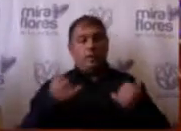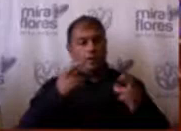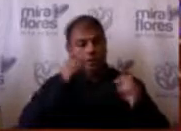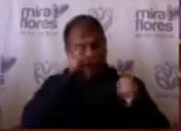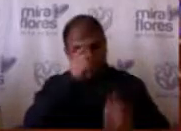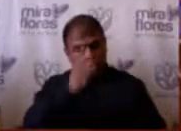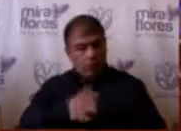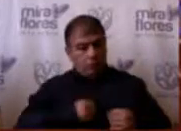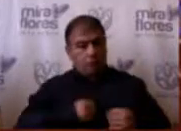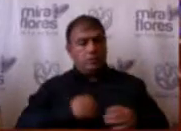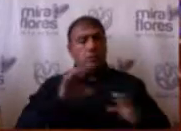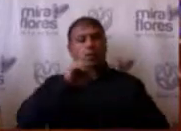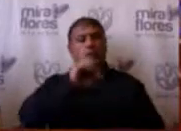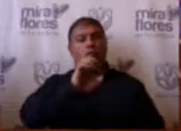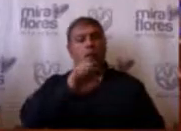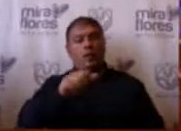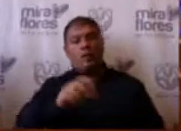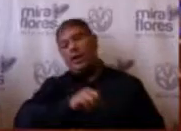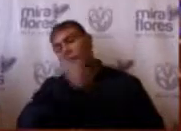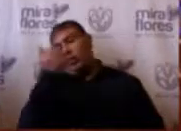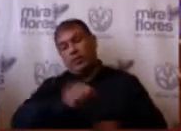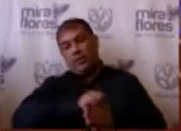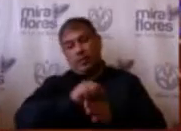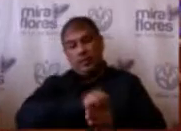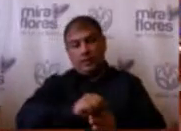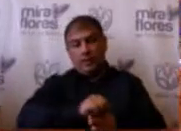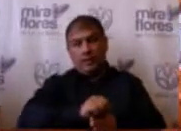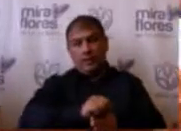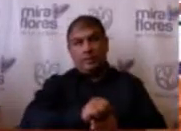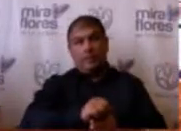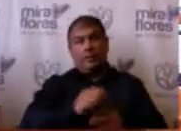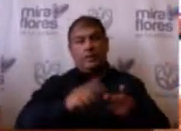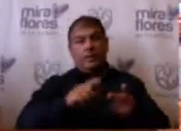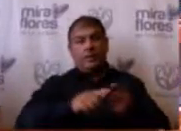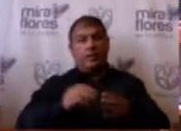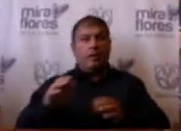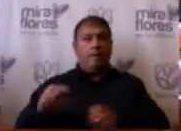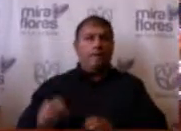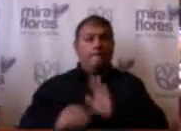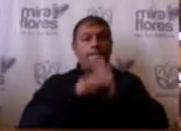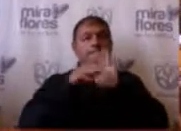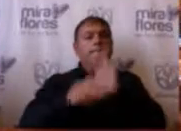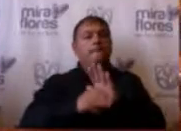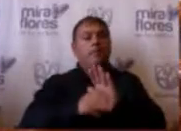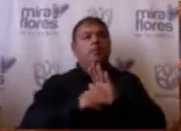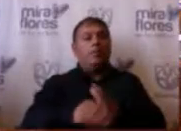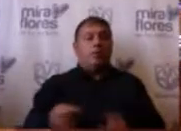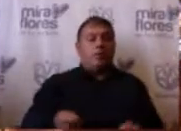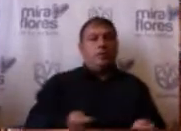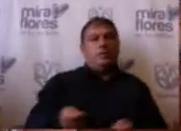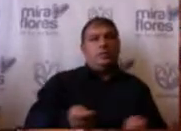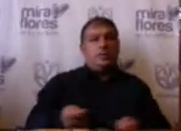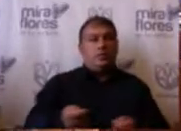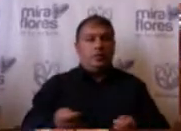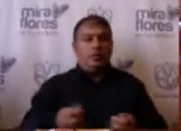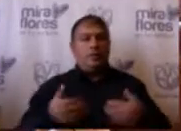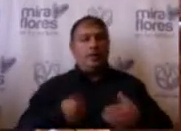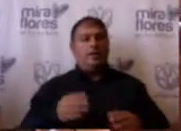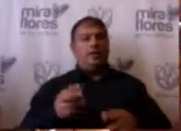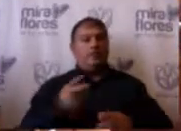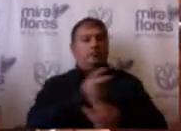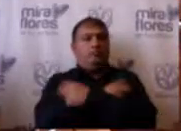por la oea y la otra práctica es el modelo de gestión que se tiene con la huaca